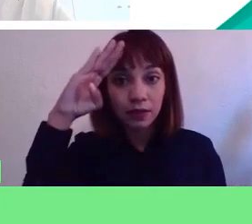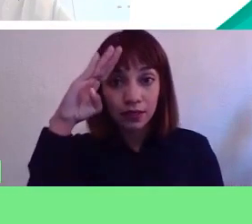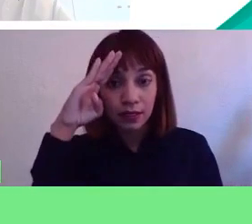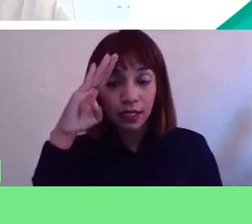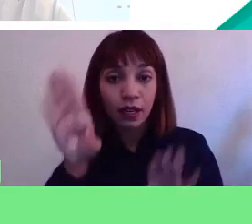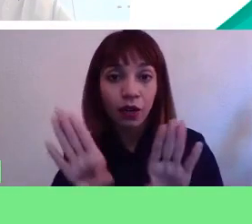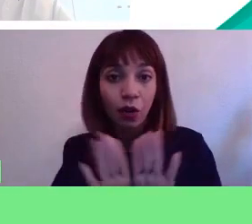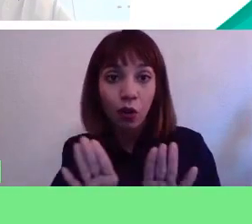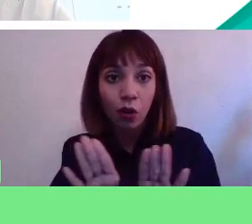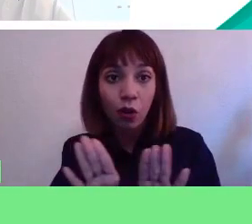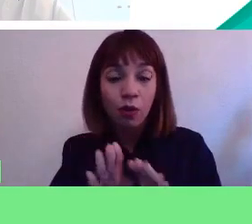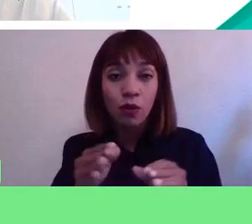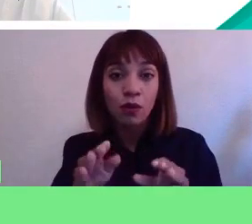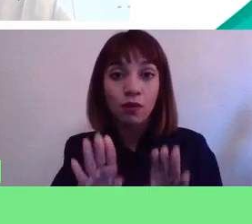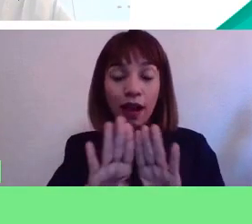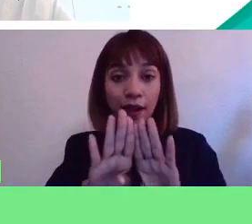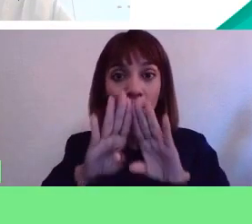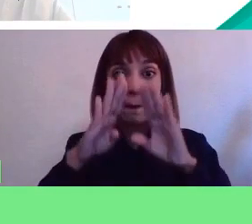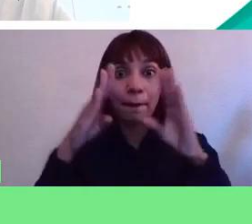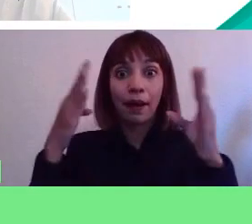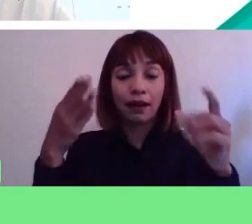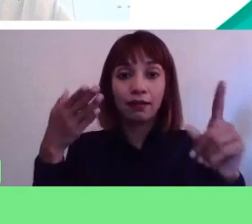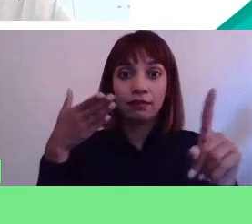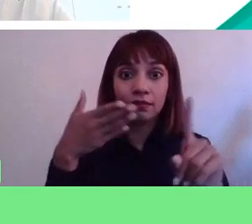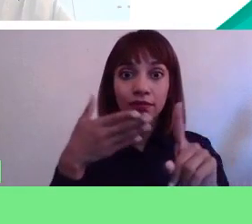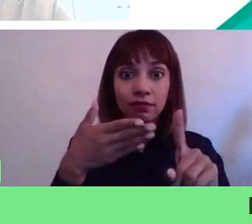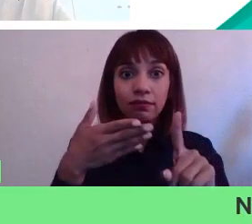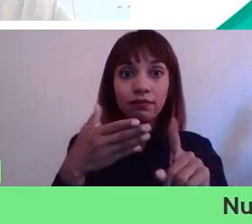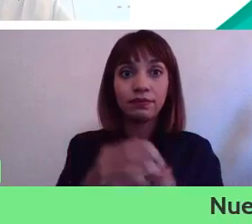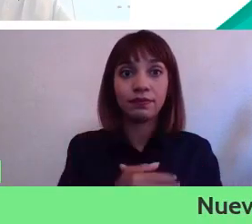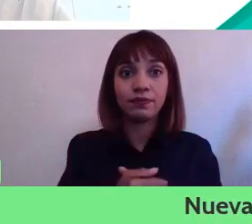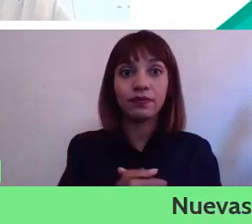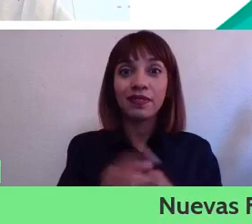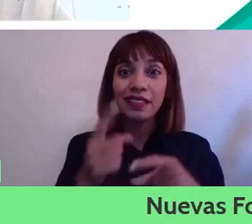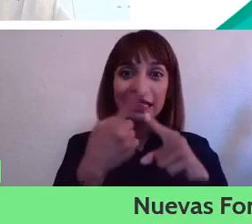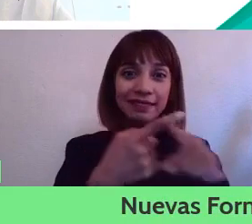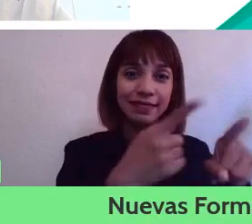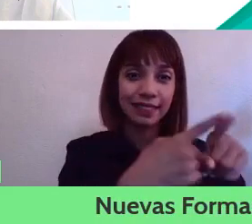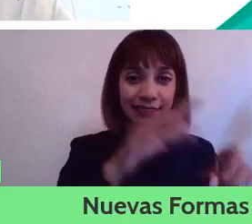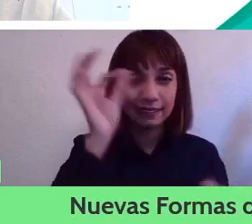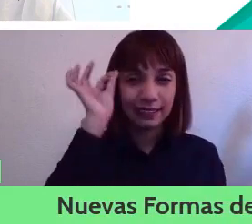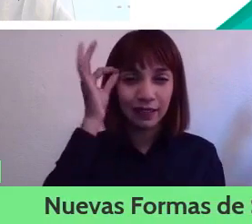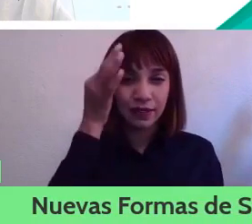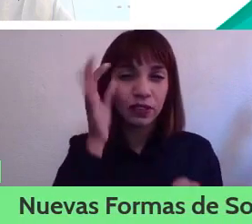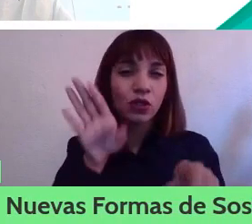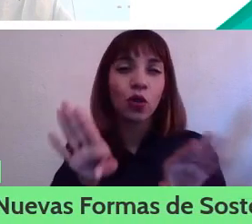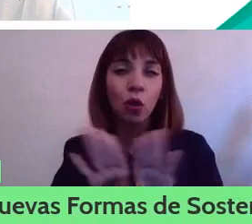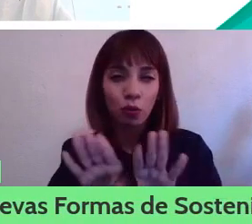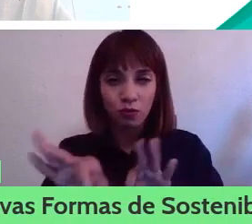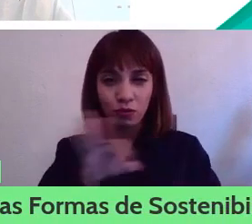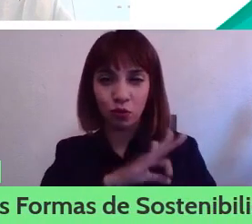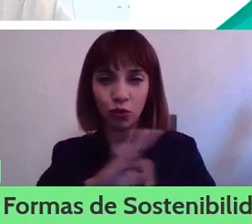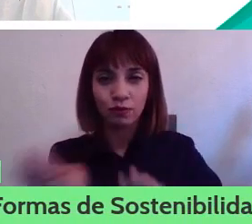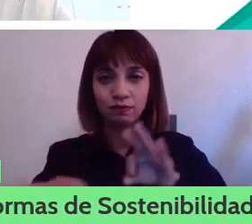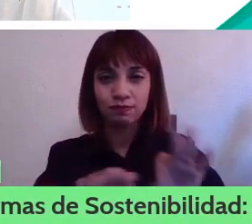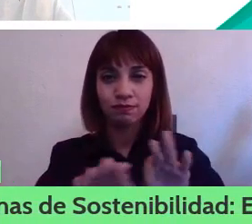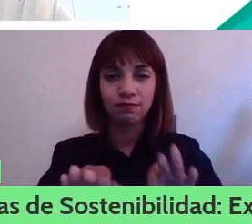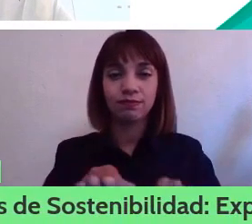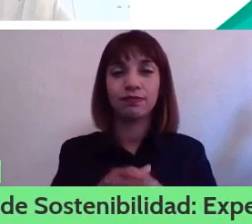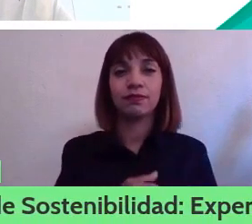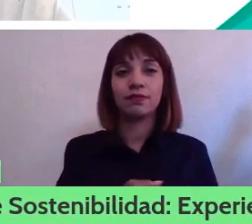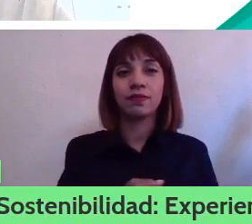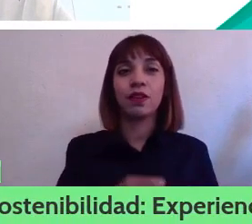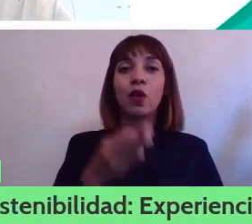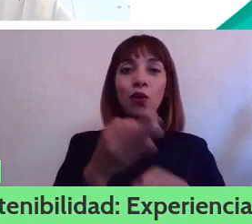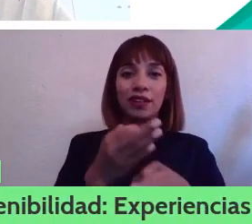ir ampliando estos servicios y estas alternativas de producto. Así que vayamos con